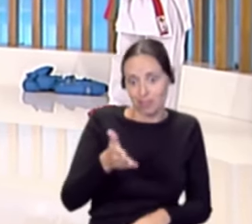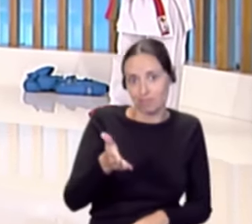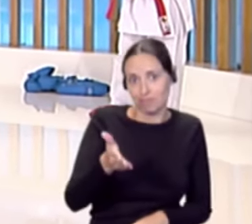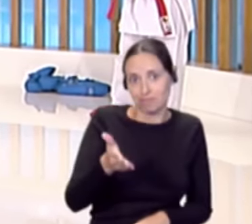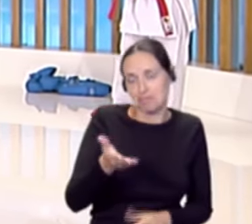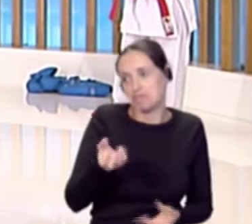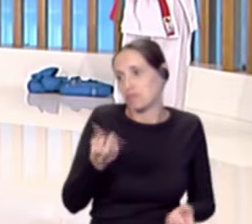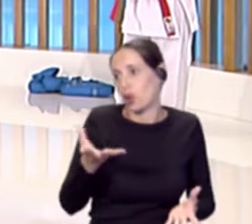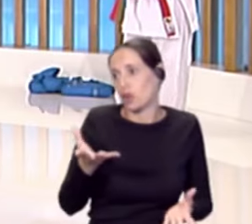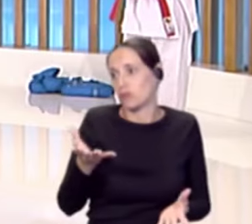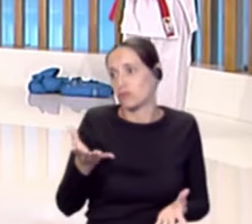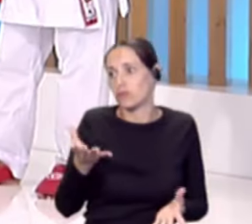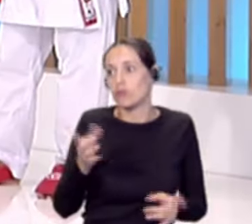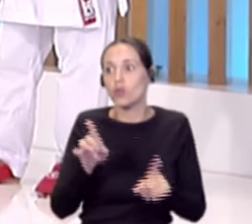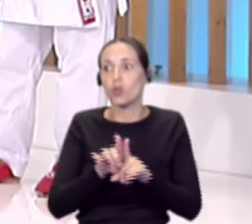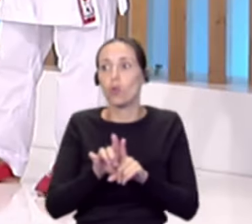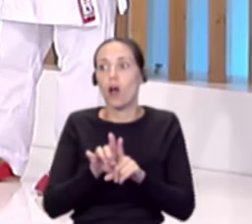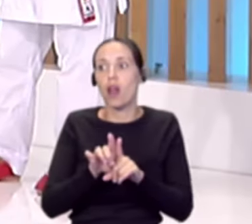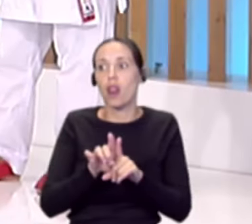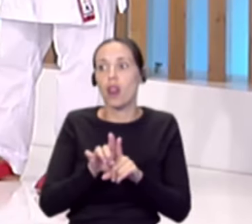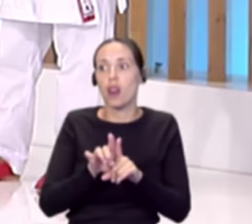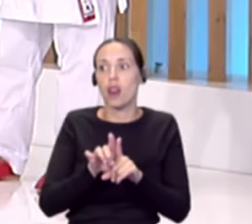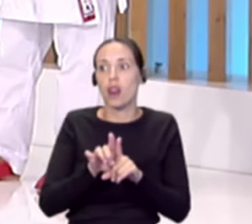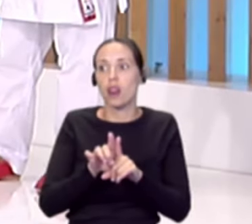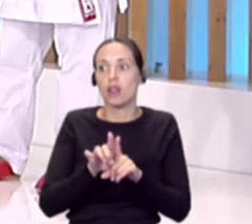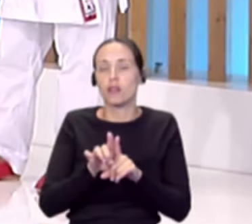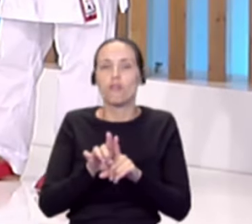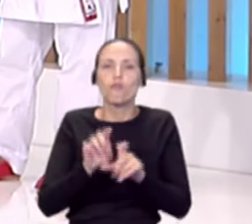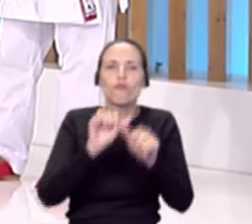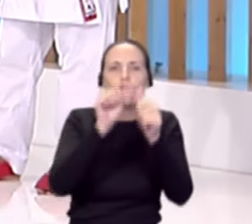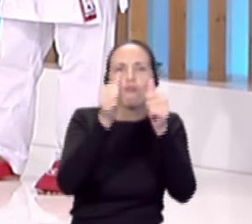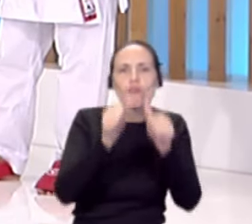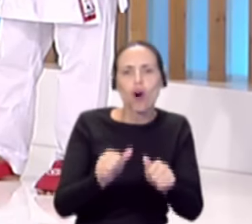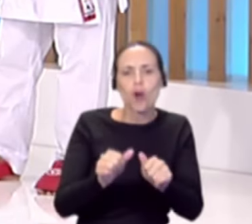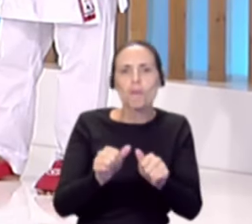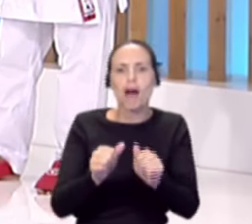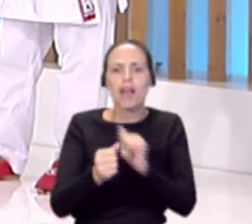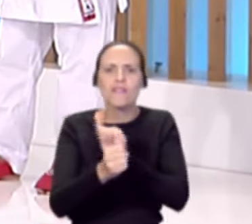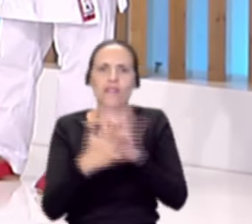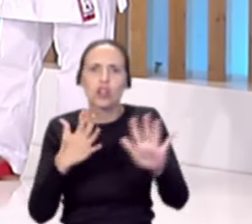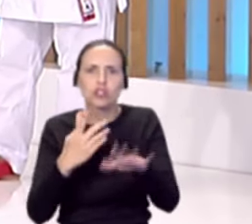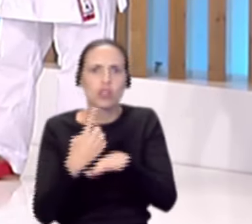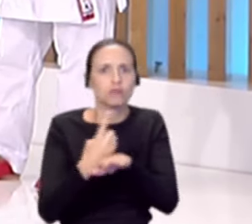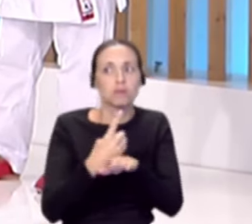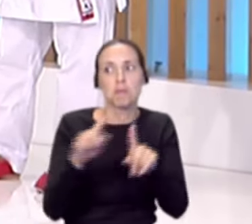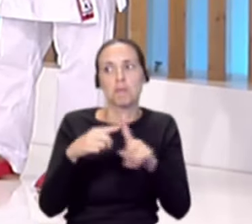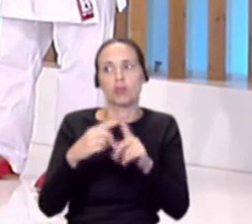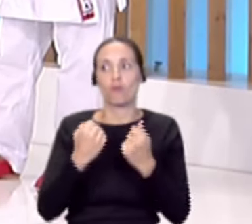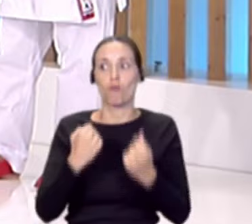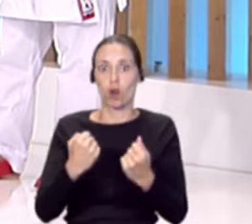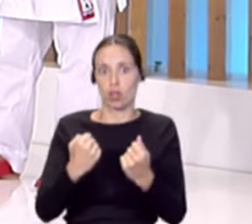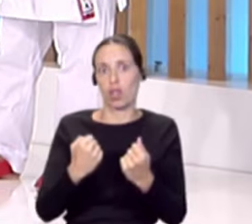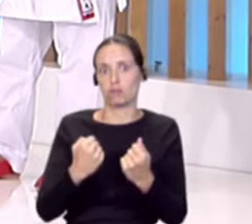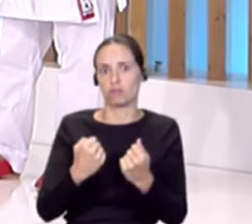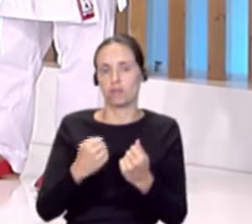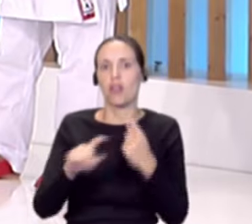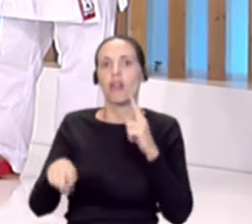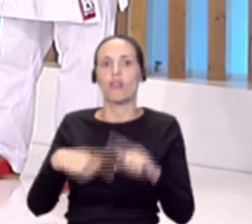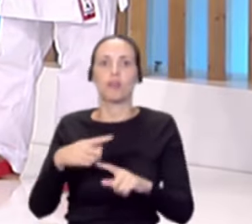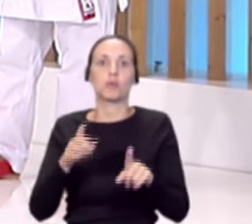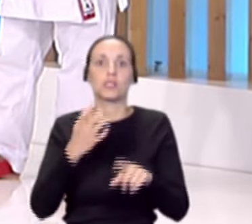Y bueno, pues se hacen con un tipo de secuencia y una velocidad uh-huh. y con fuerza, ¿no? Luego todo esto se puede representar en un